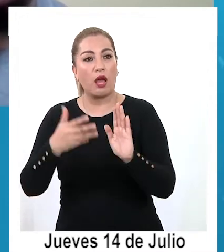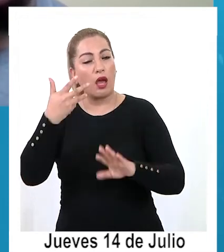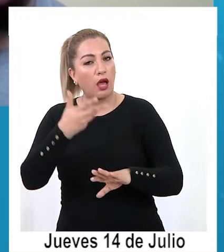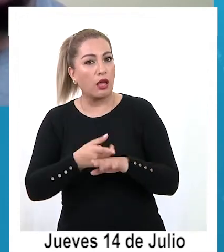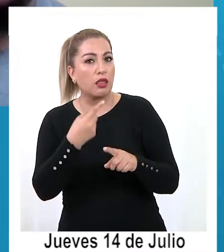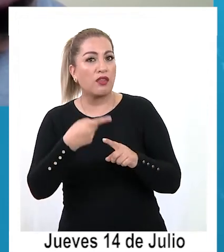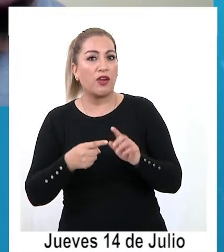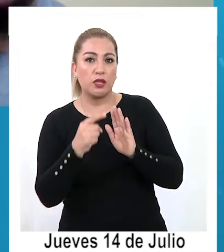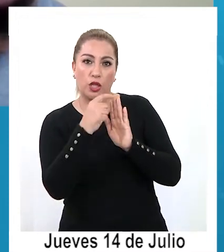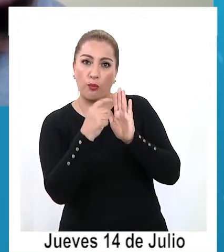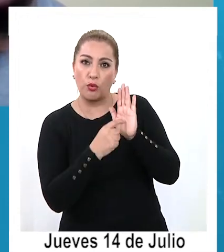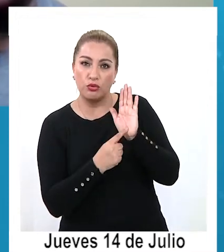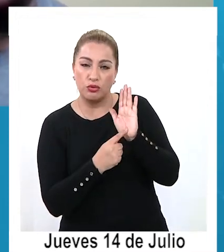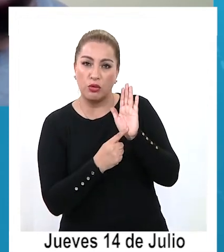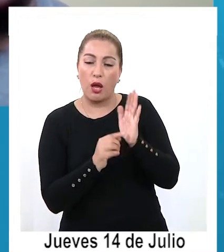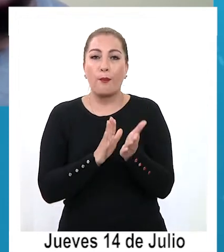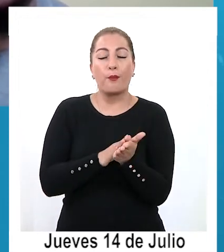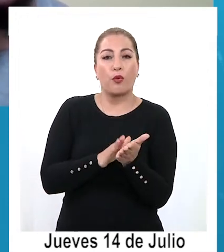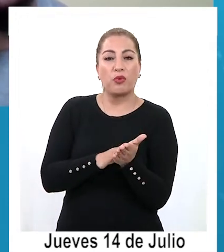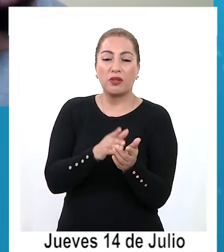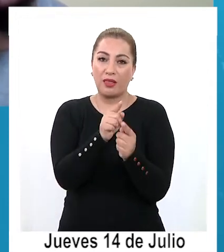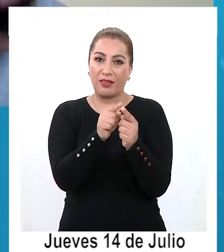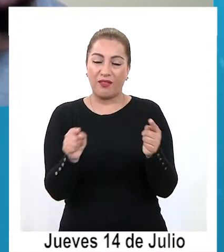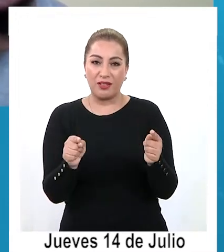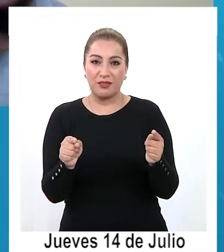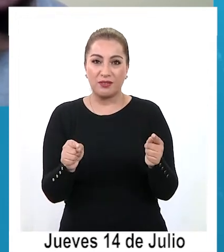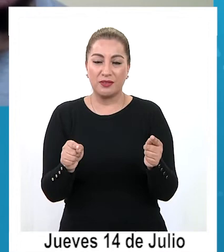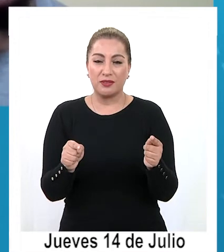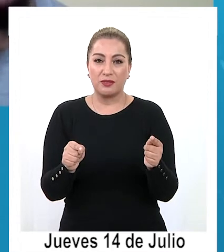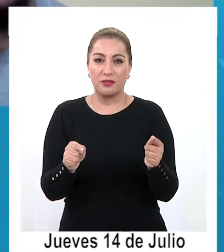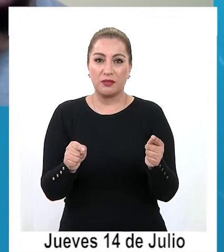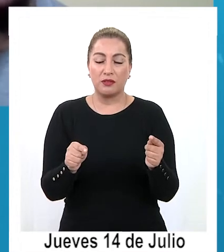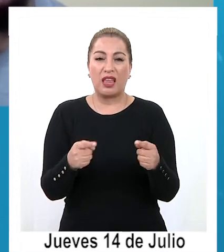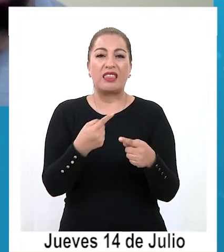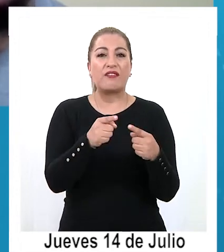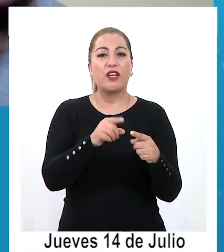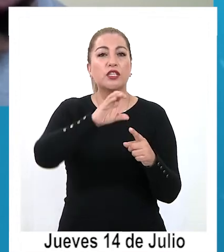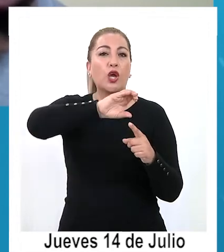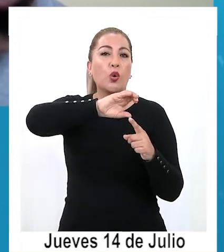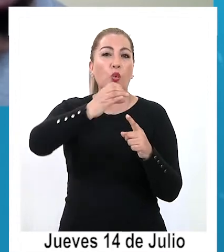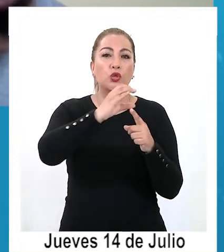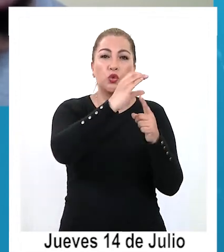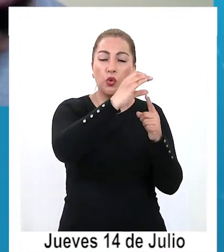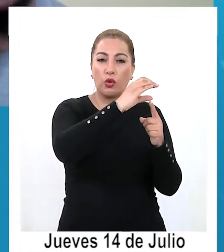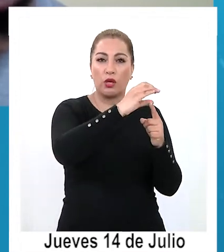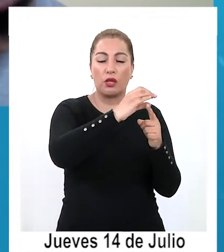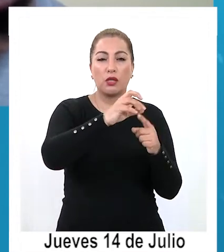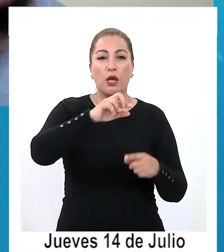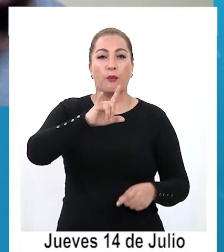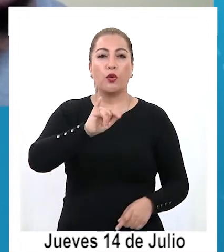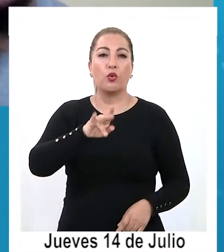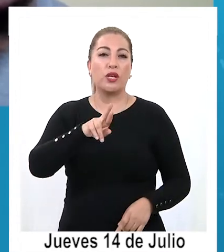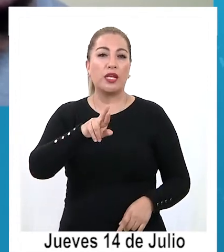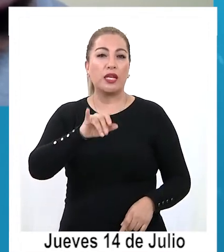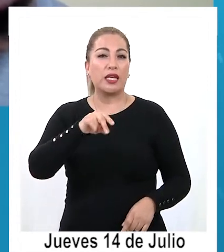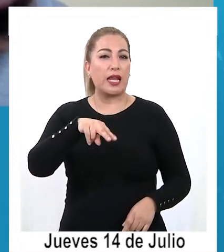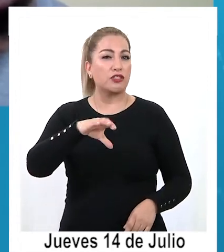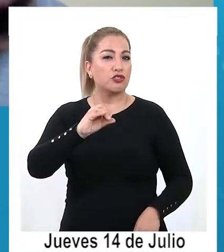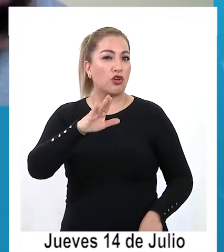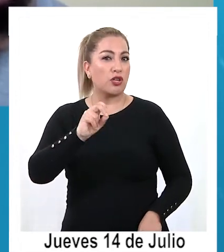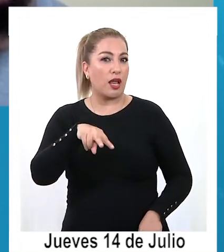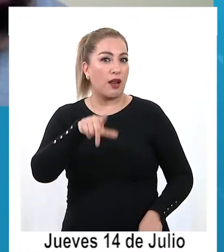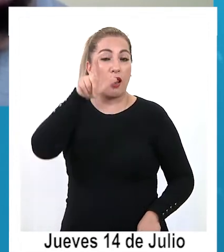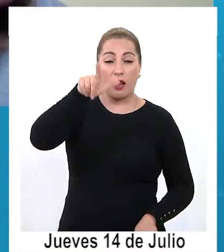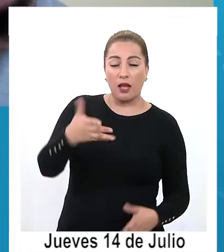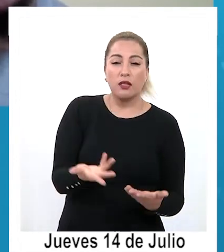toman varios puntos incluso de la propuesta, a diferencia de quizás hablar de multiculturalismo en lugar de plurinacionalidad, y también